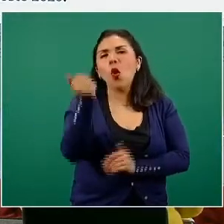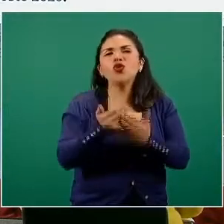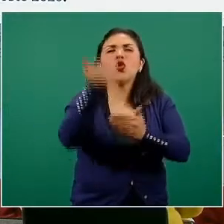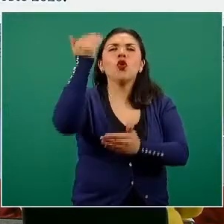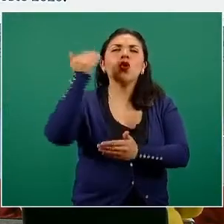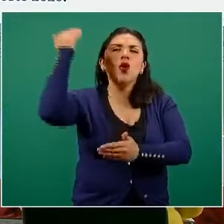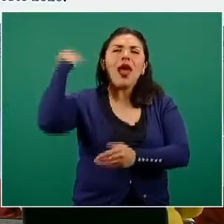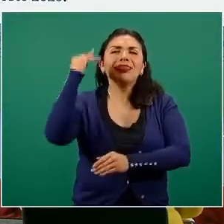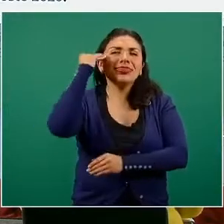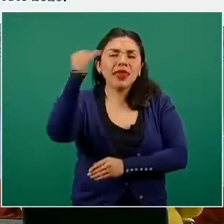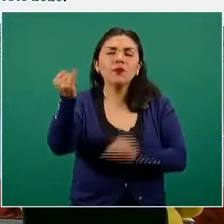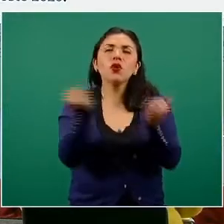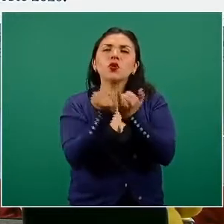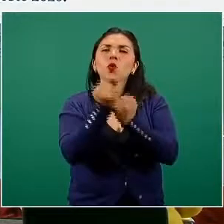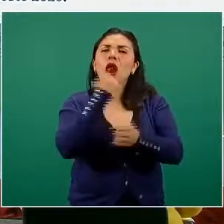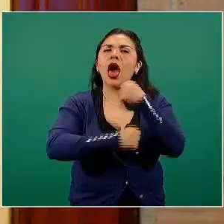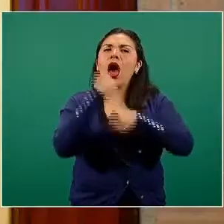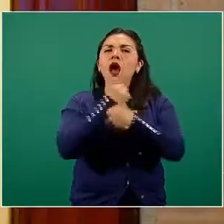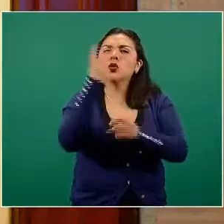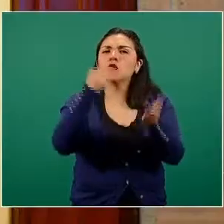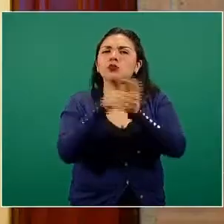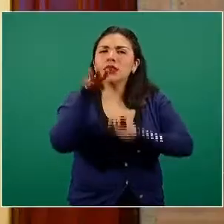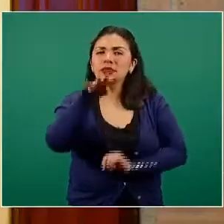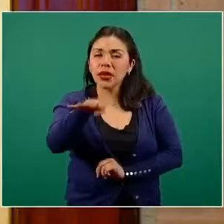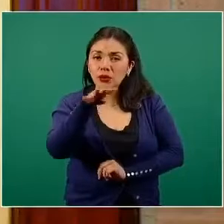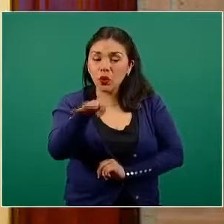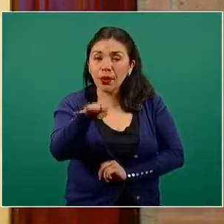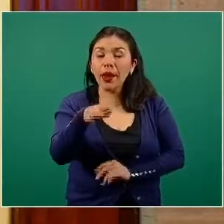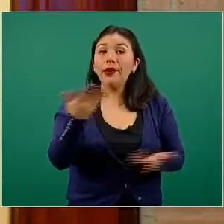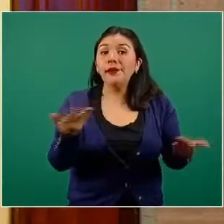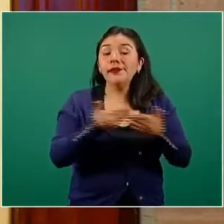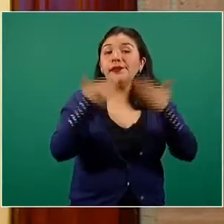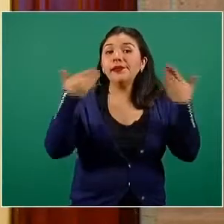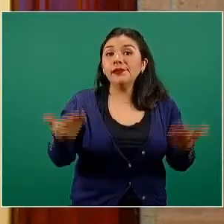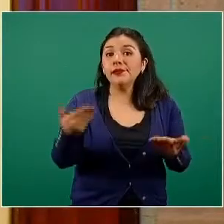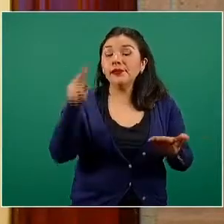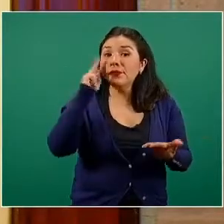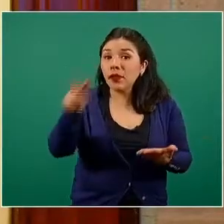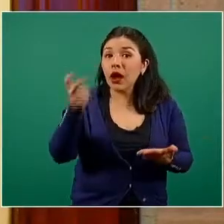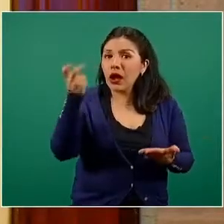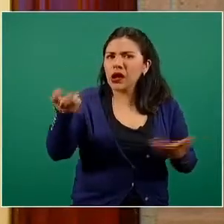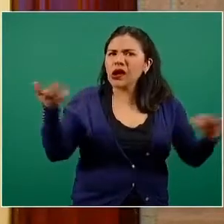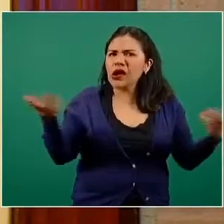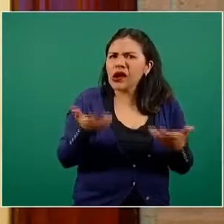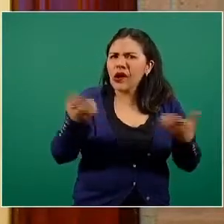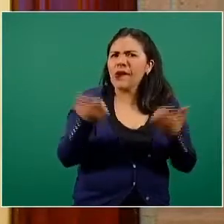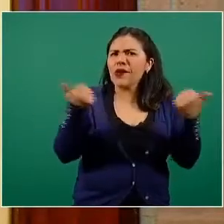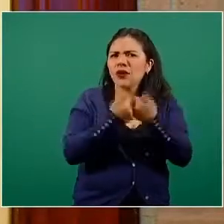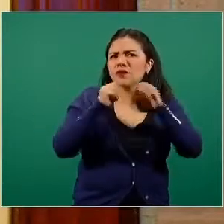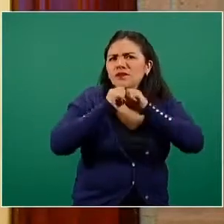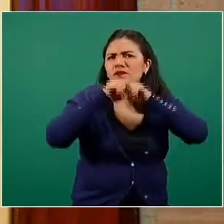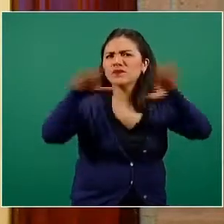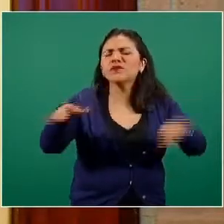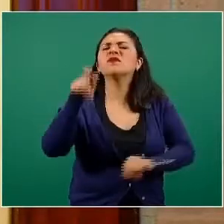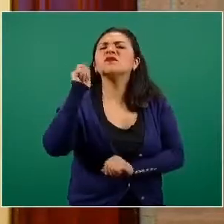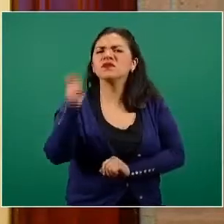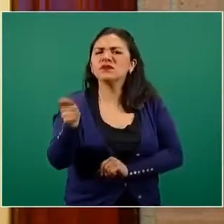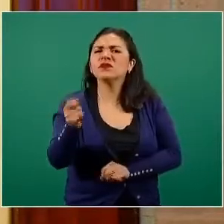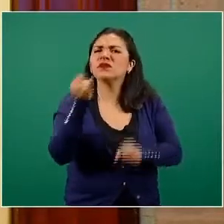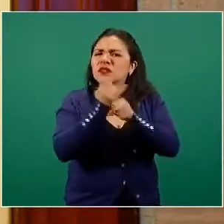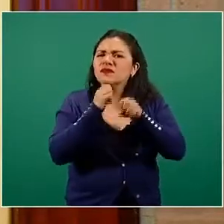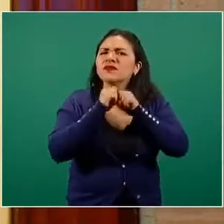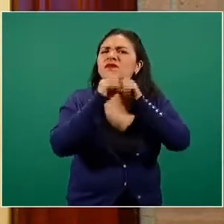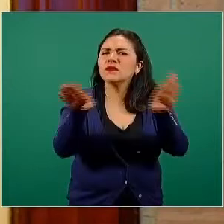se publicó la del 2019 y ahora lo que están haciendo y lo que publicaron es